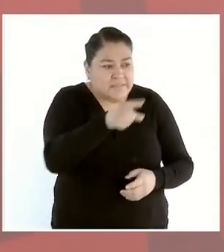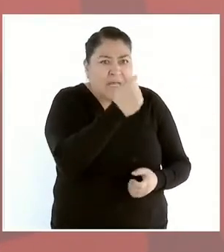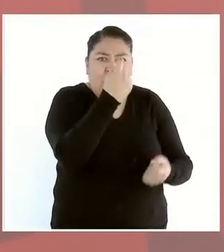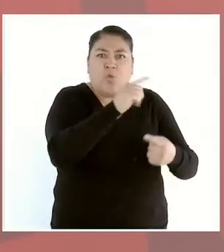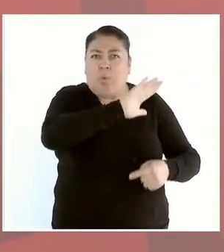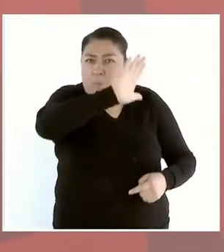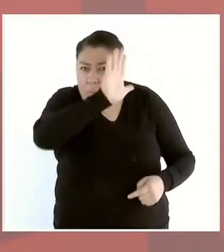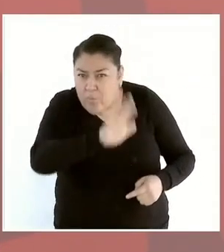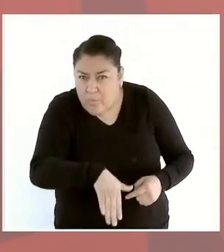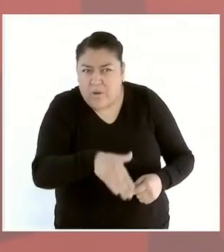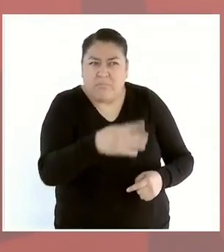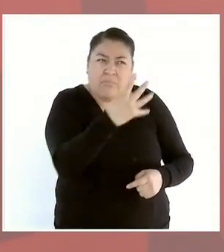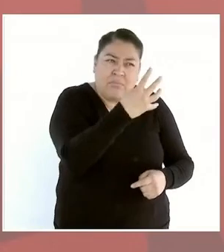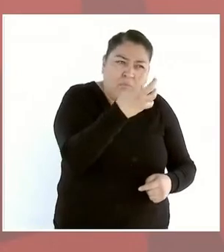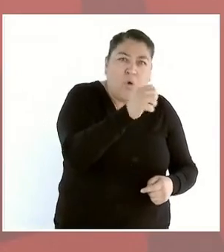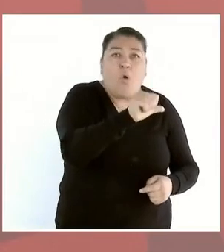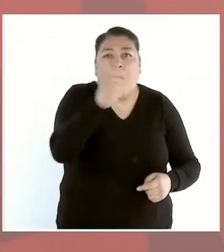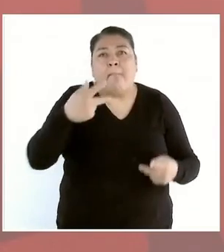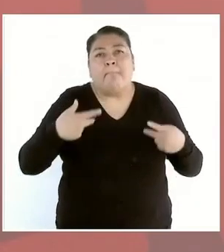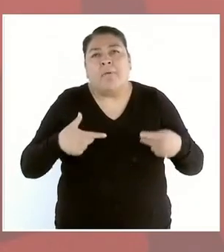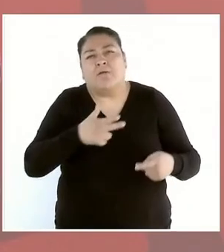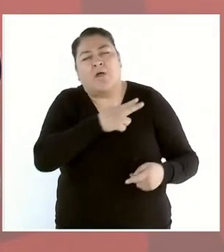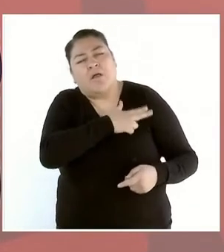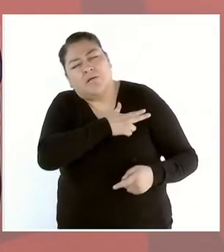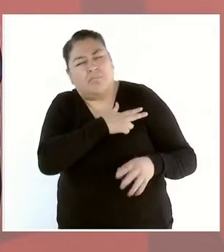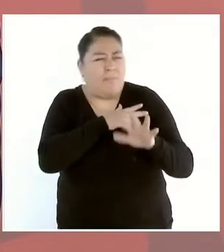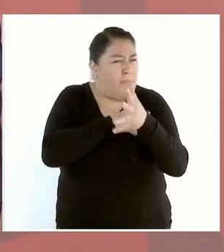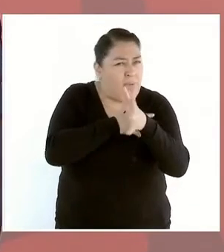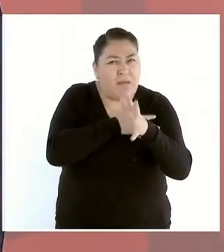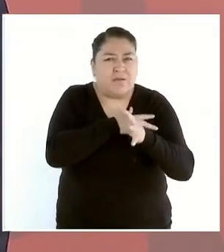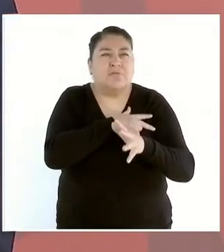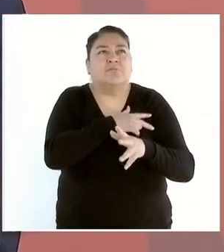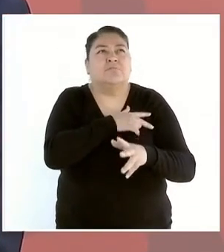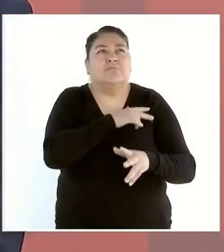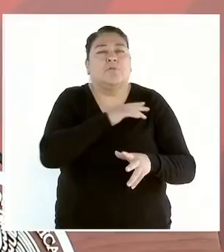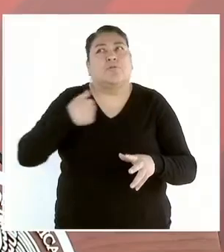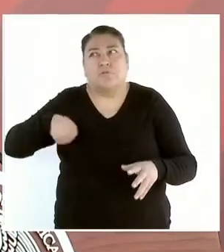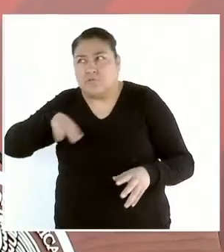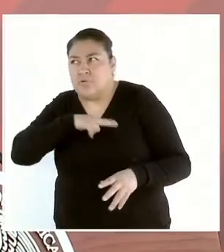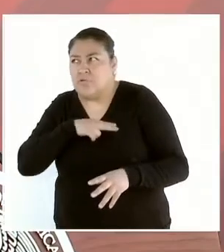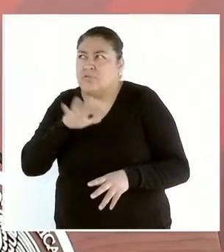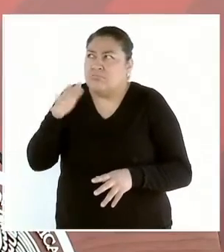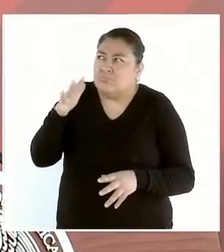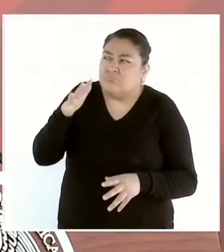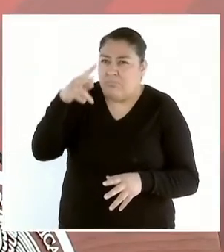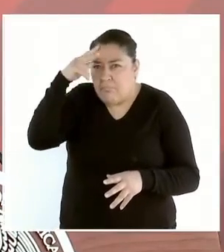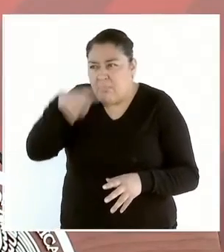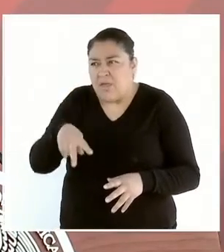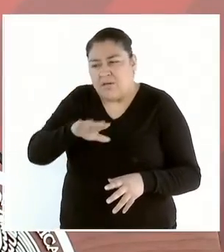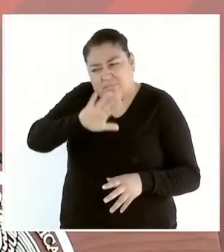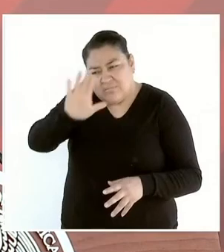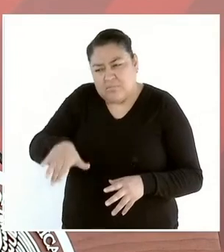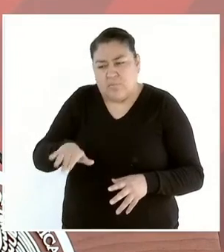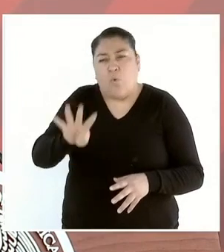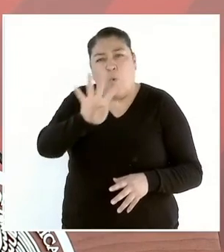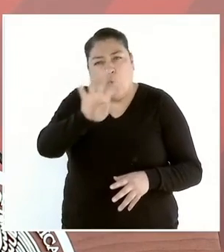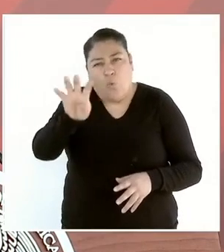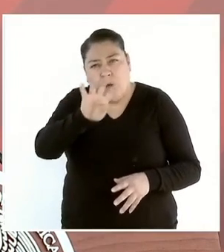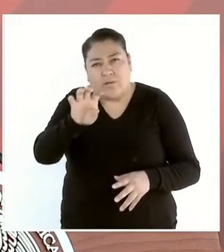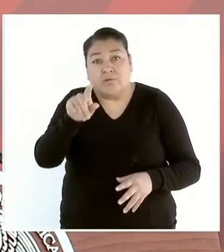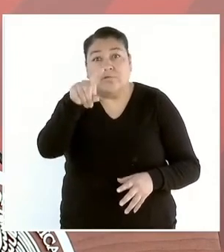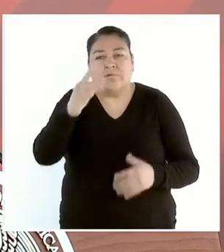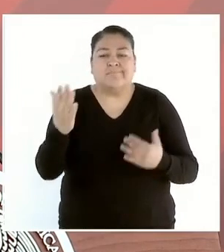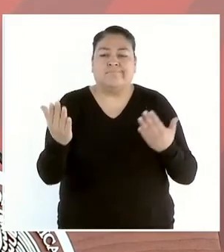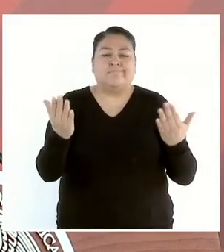400 habremos tenido nosotros silva si usted